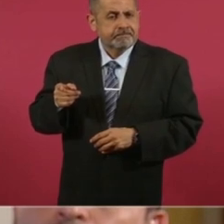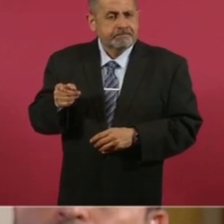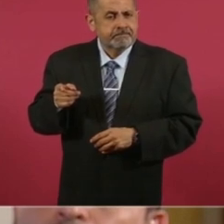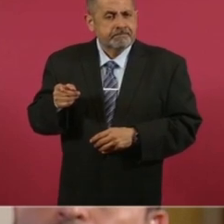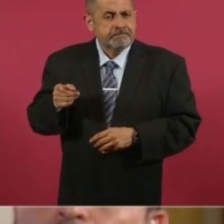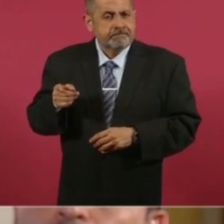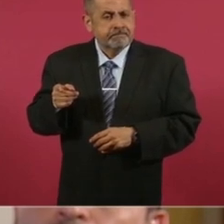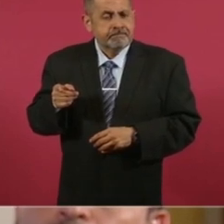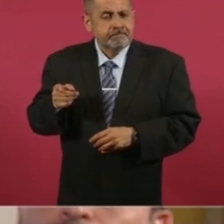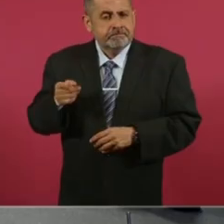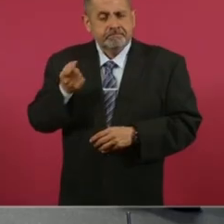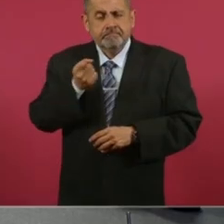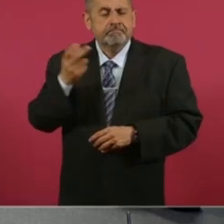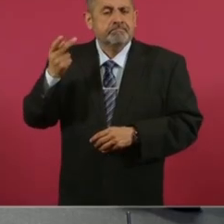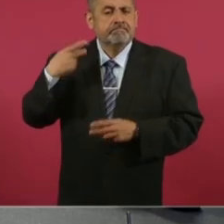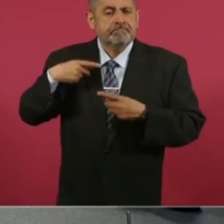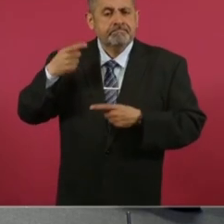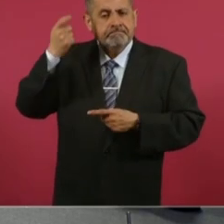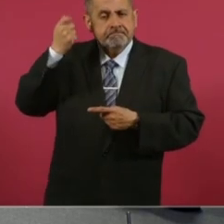quienes terminan